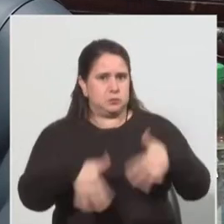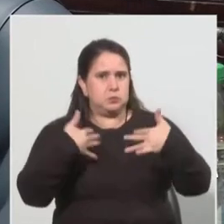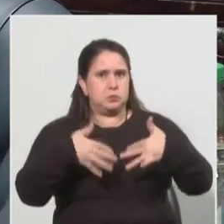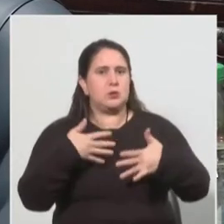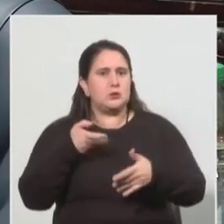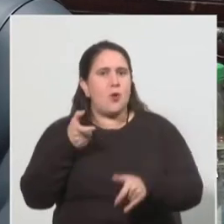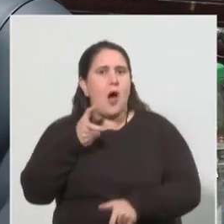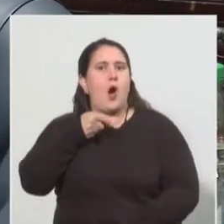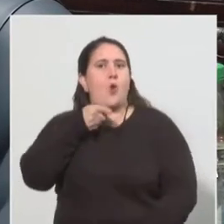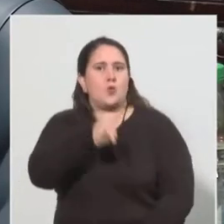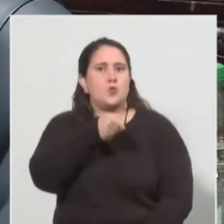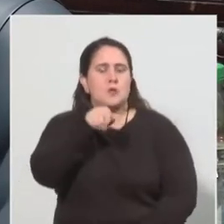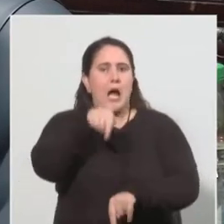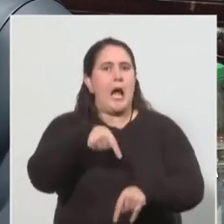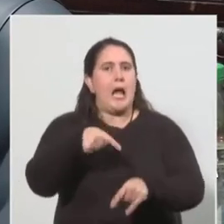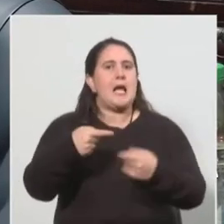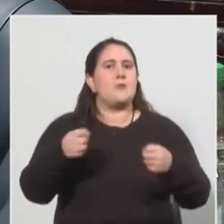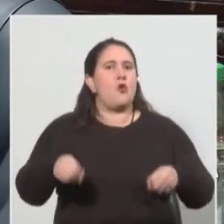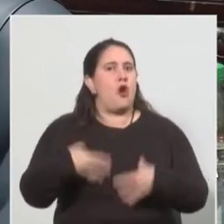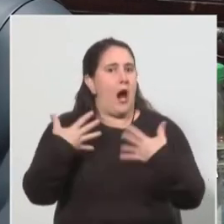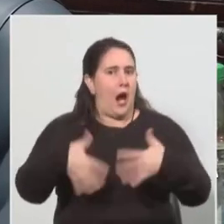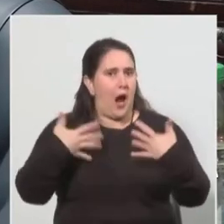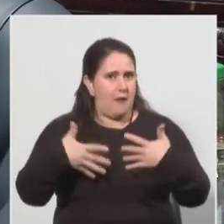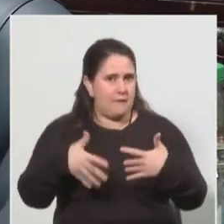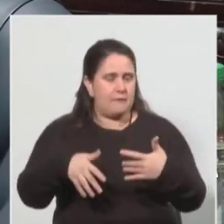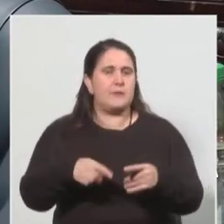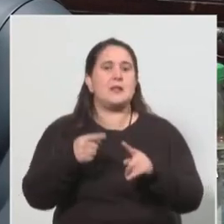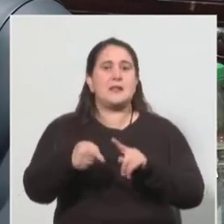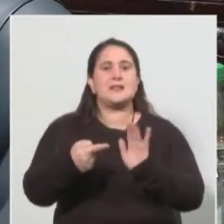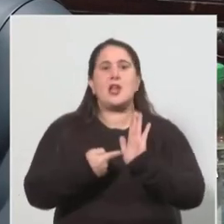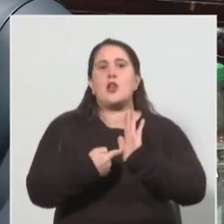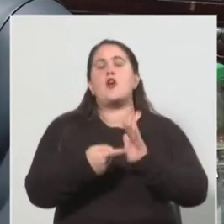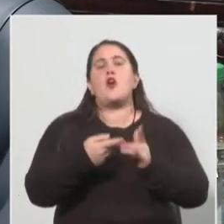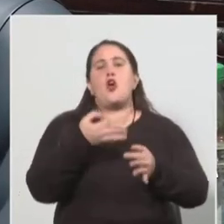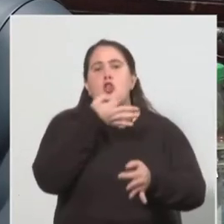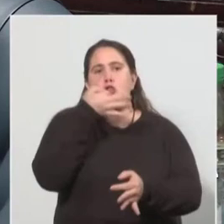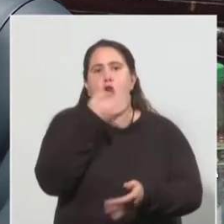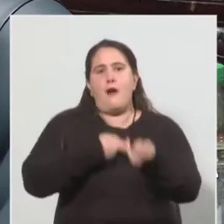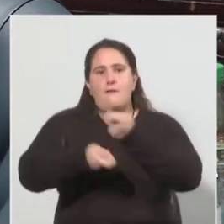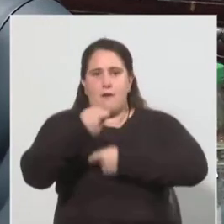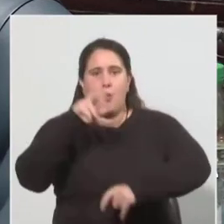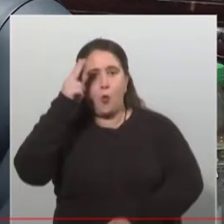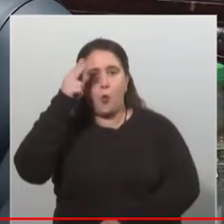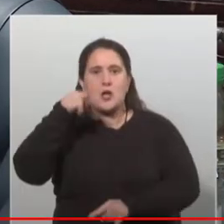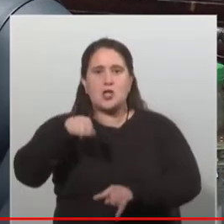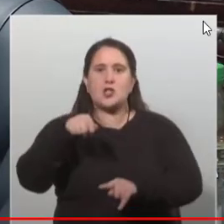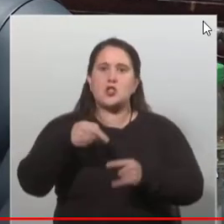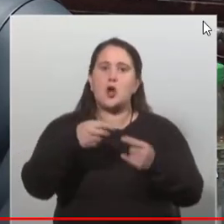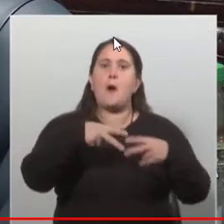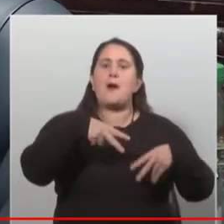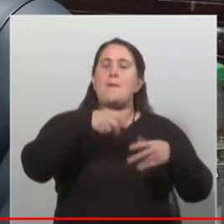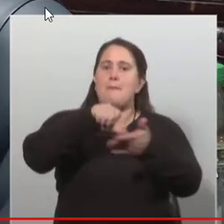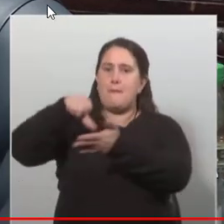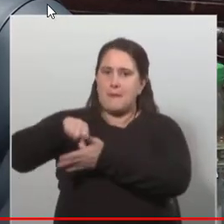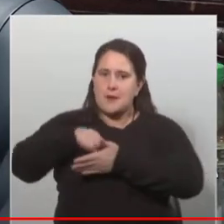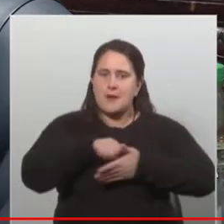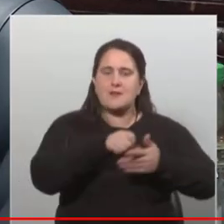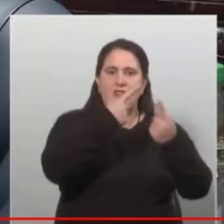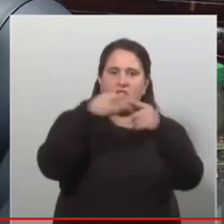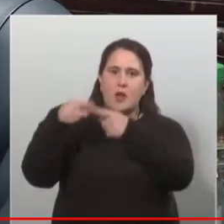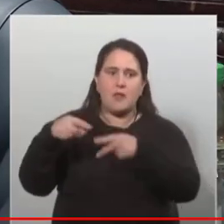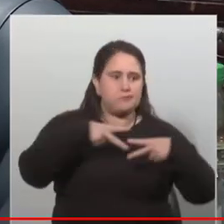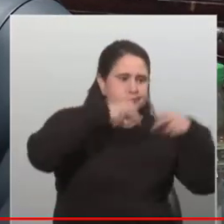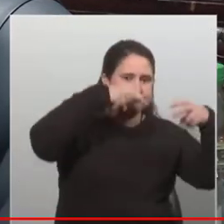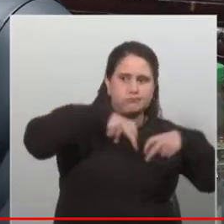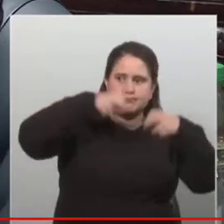responsable de muy graves delitos. Un narcotraficante uruguayo con investigaciones abiertas en varios países.